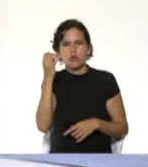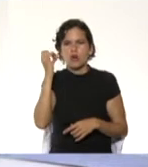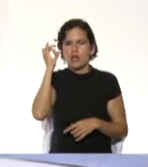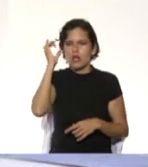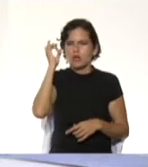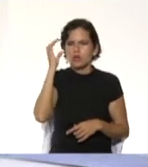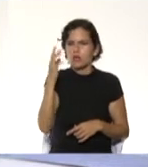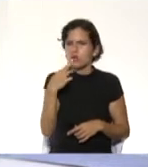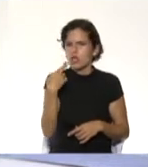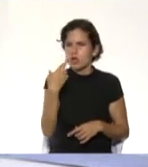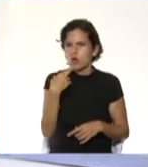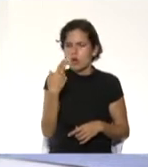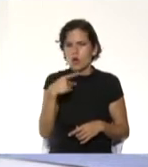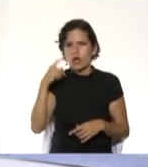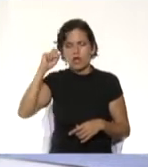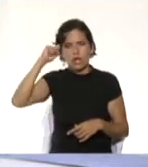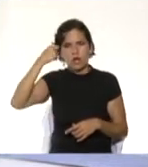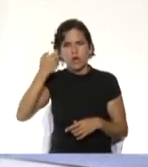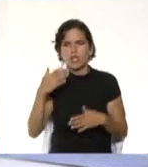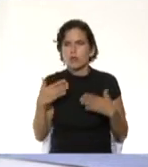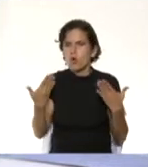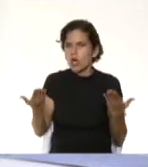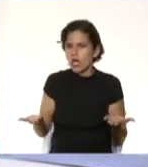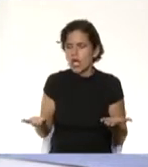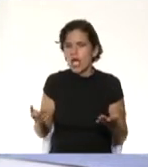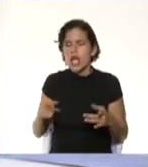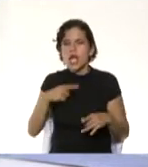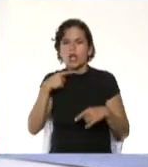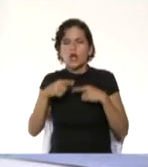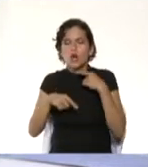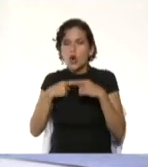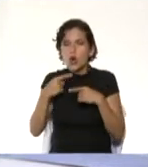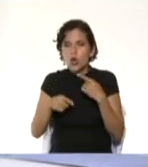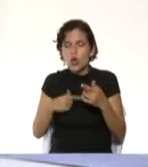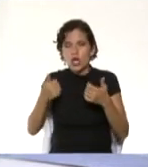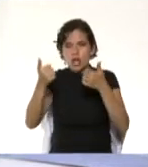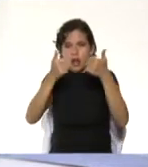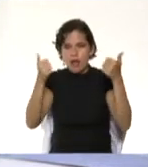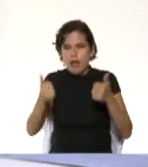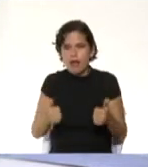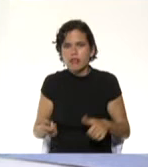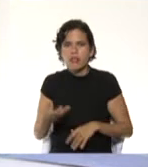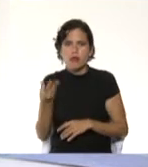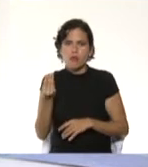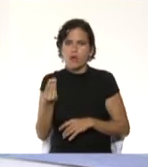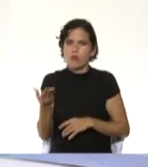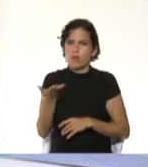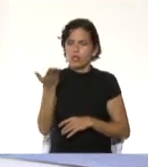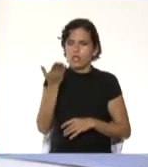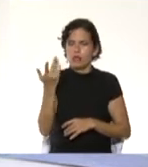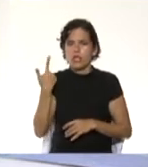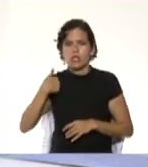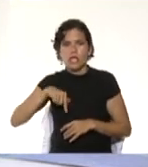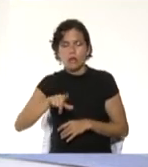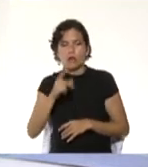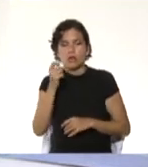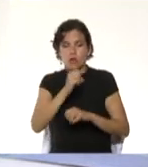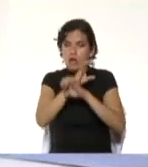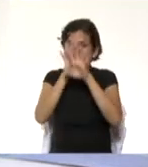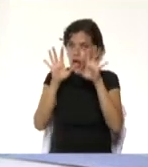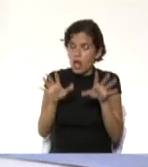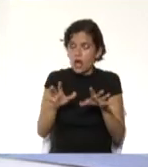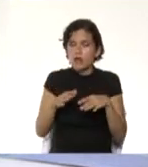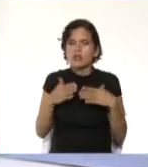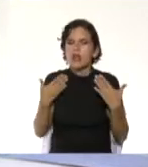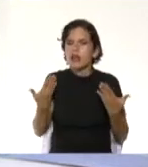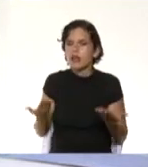azul y el rojo. Recordemos que el color en las artes es de gran importancia y debemos tomarlo